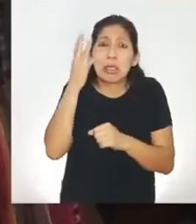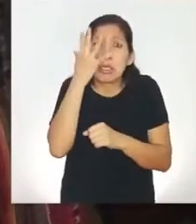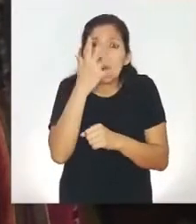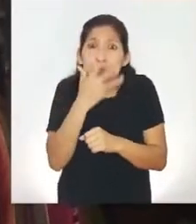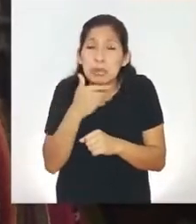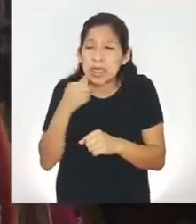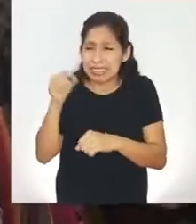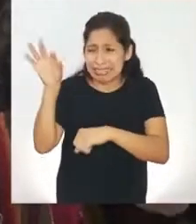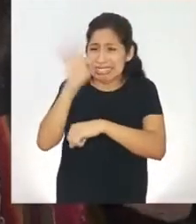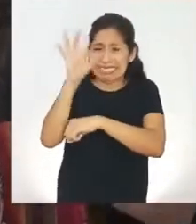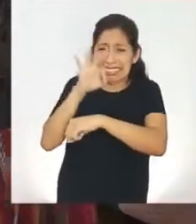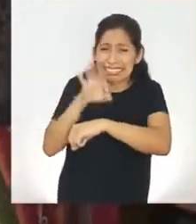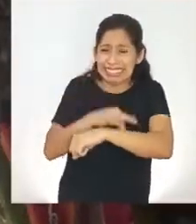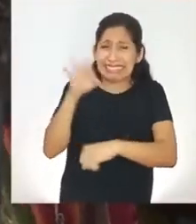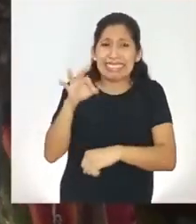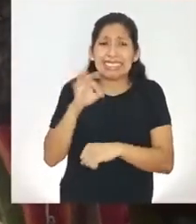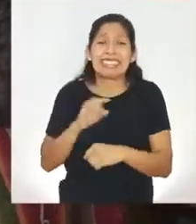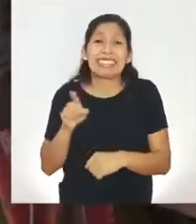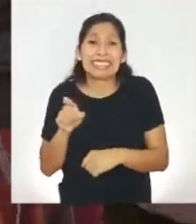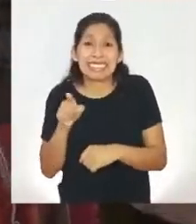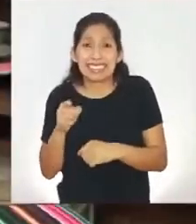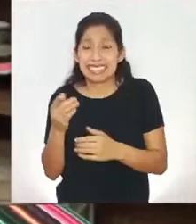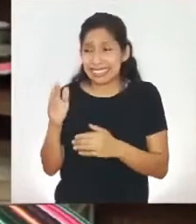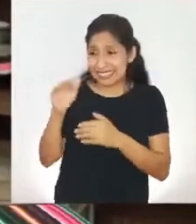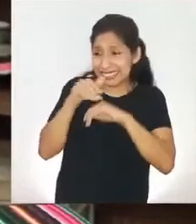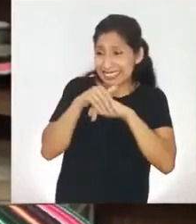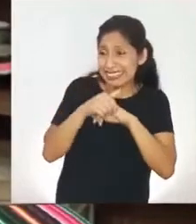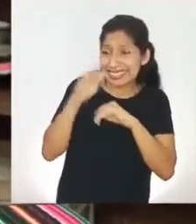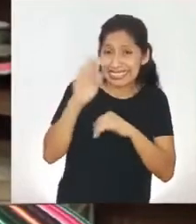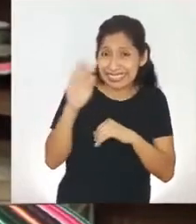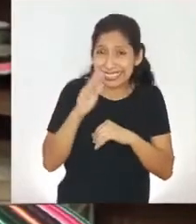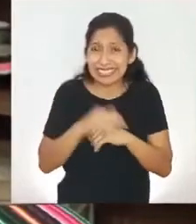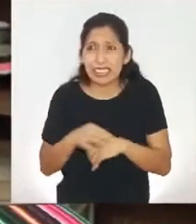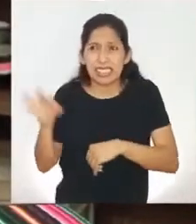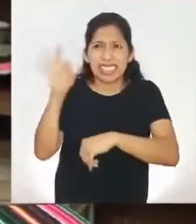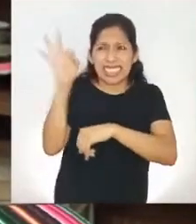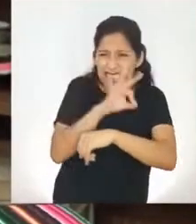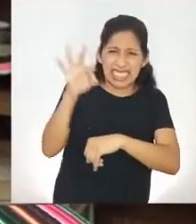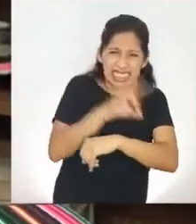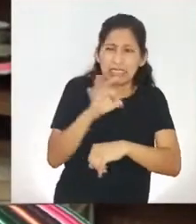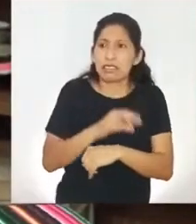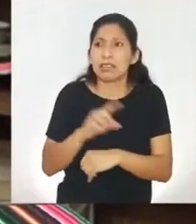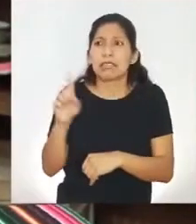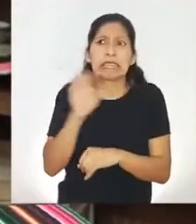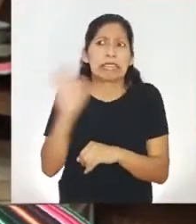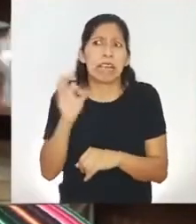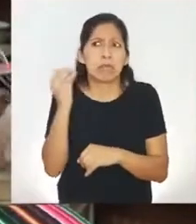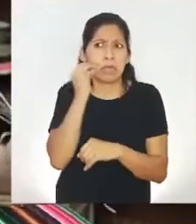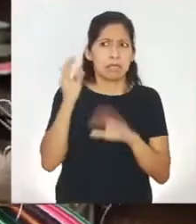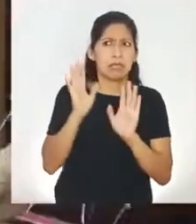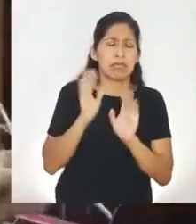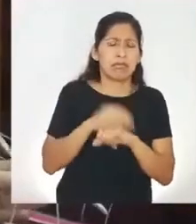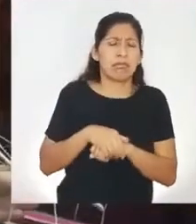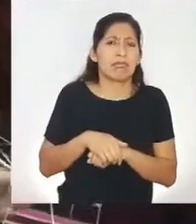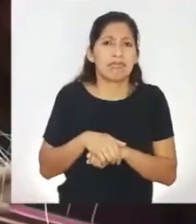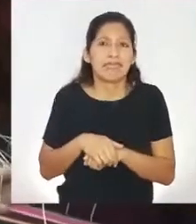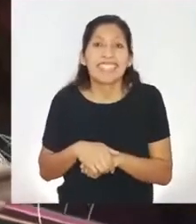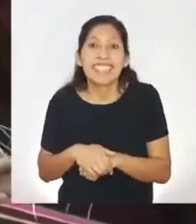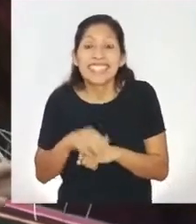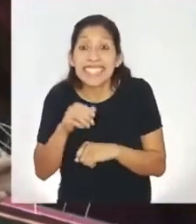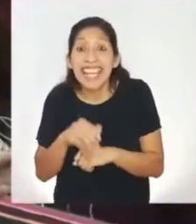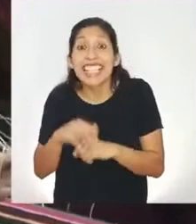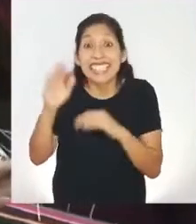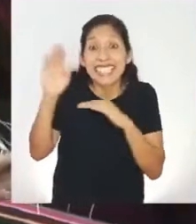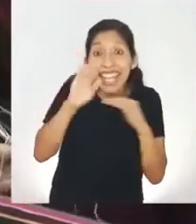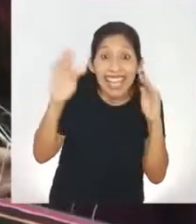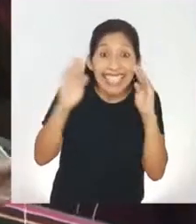un lindo zancudito que me saludó sin besito.